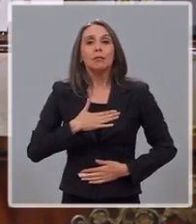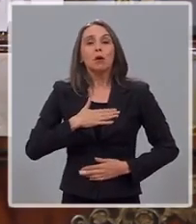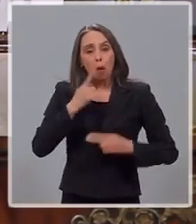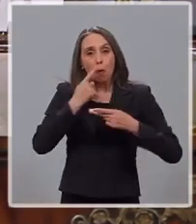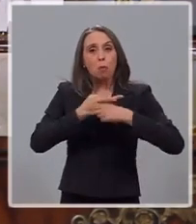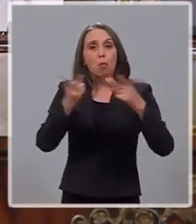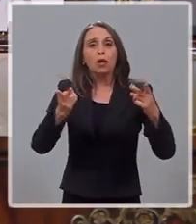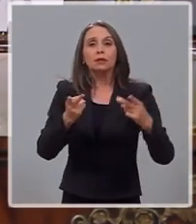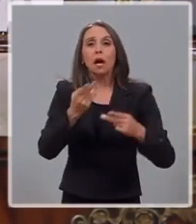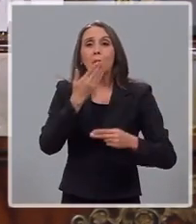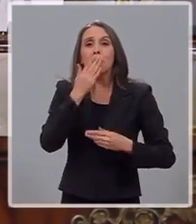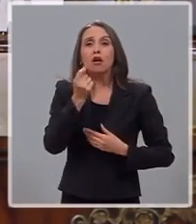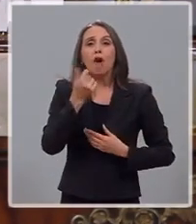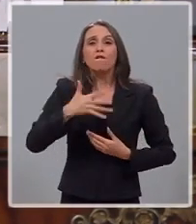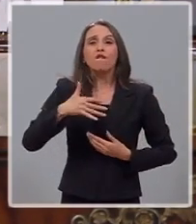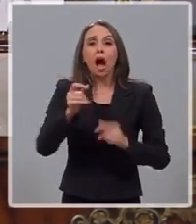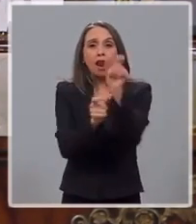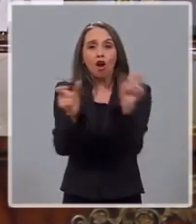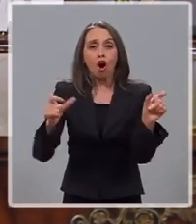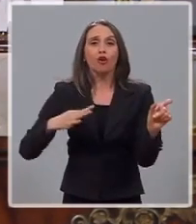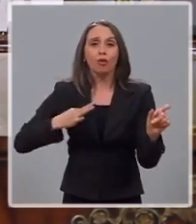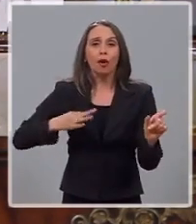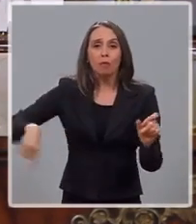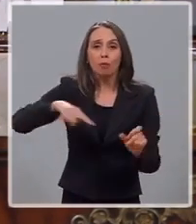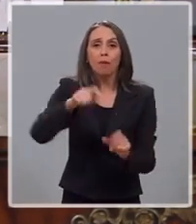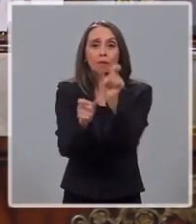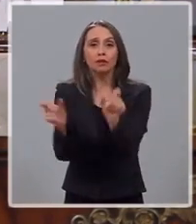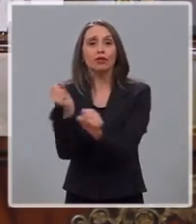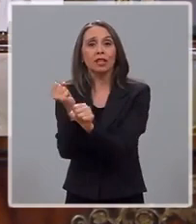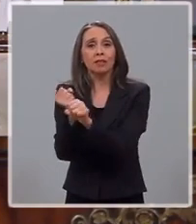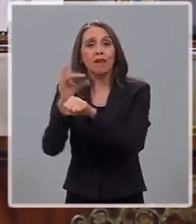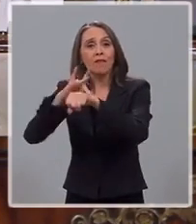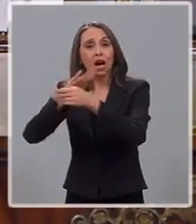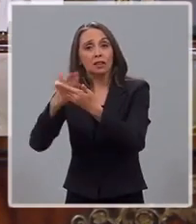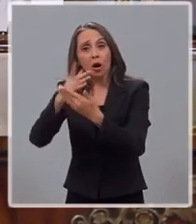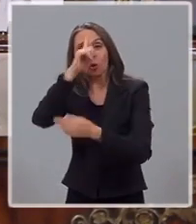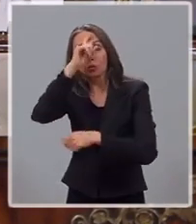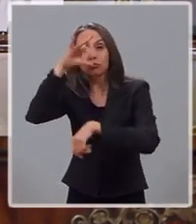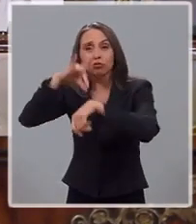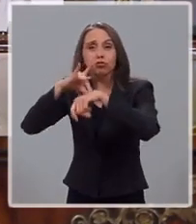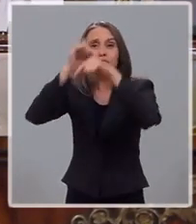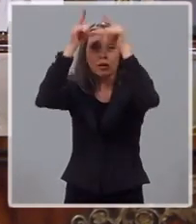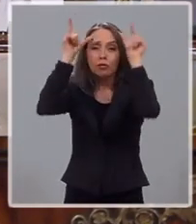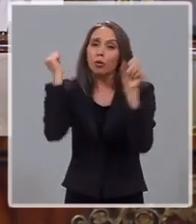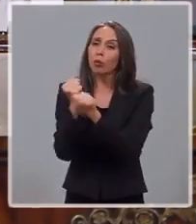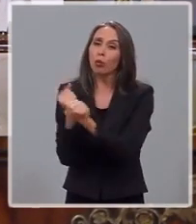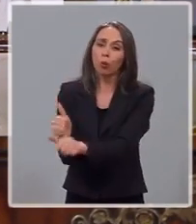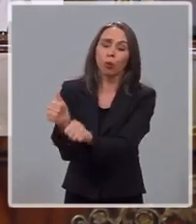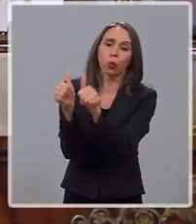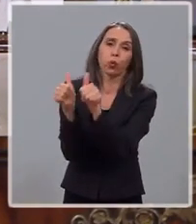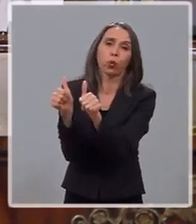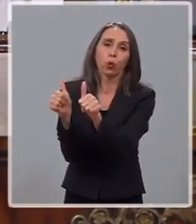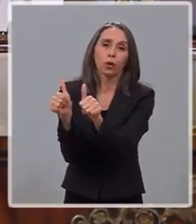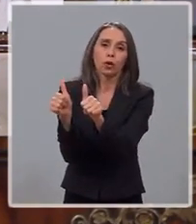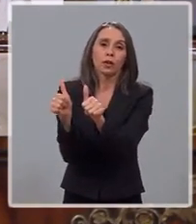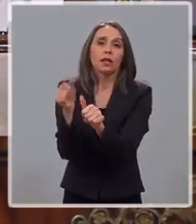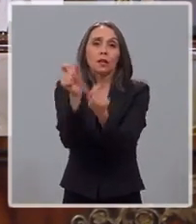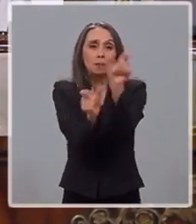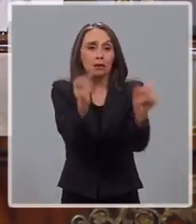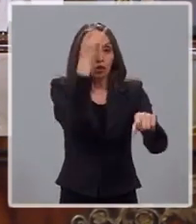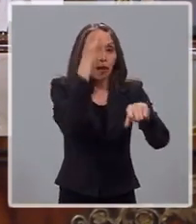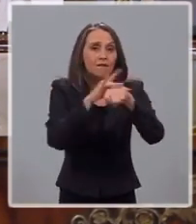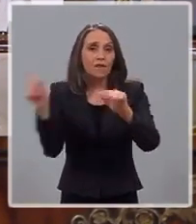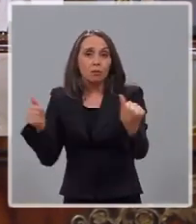mejores valores de nuestro pueblo a los trabajadores de la salud que han hecho un trabajo formidable y que por su cercanía con los